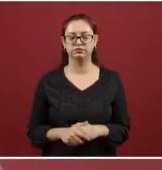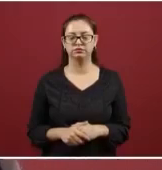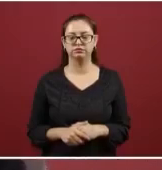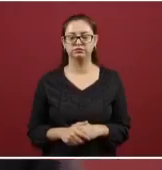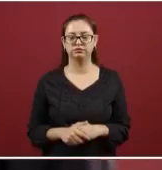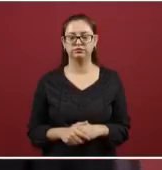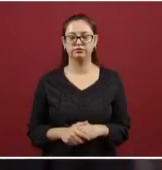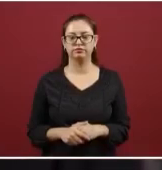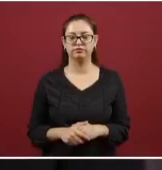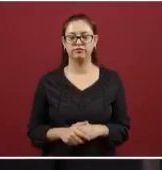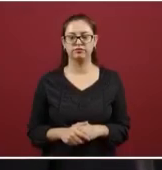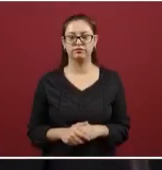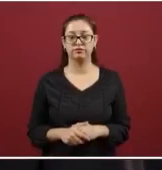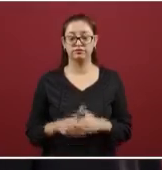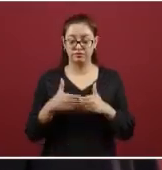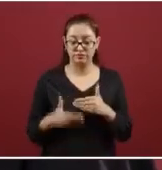tengan